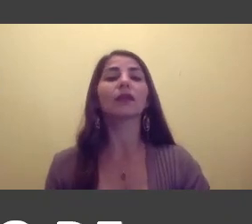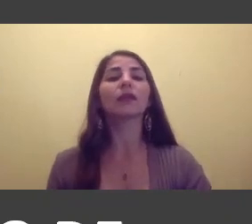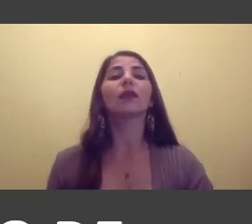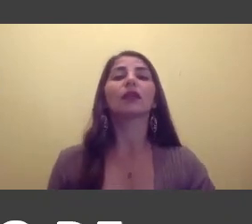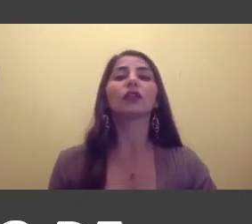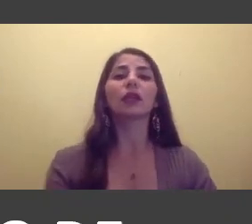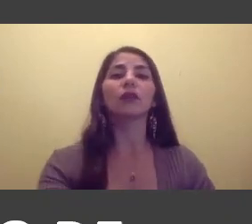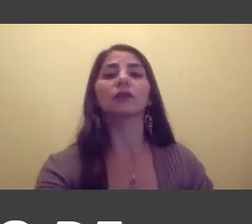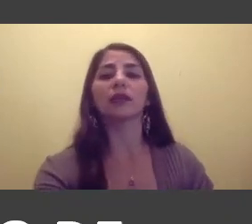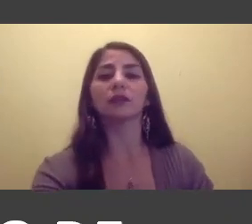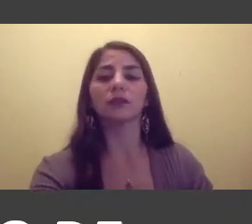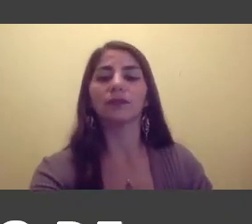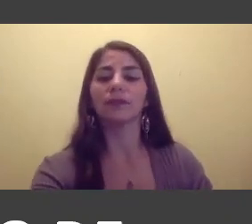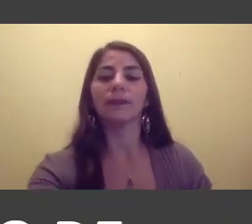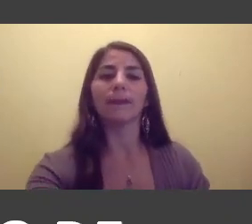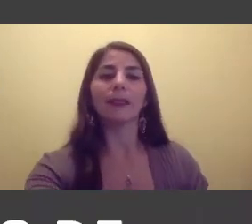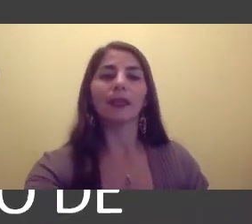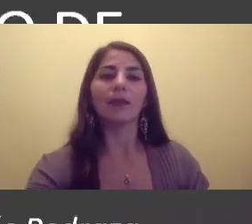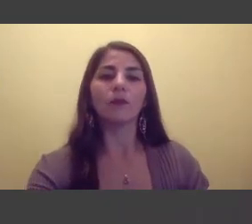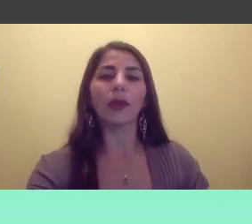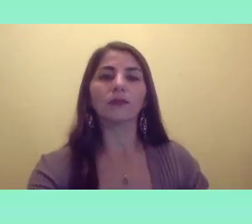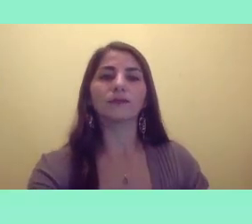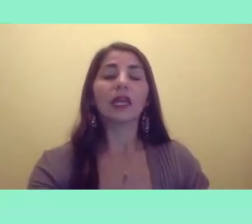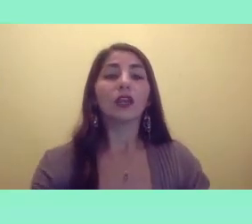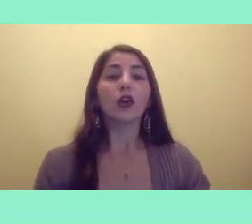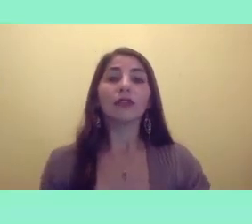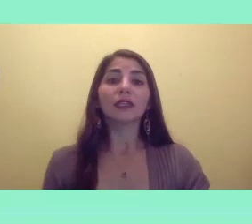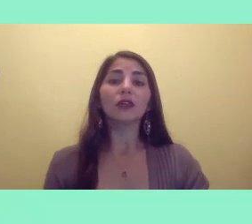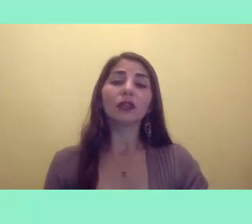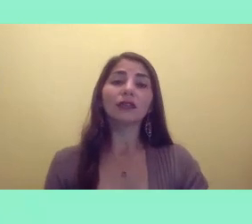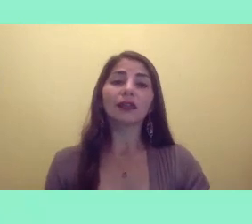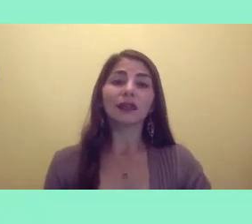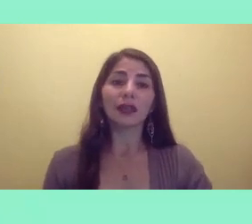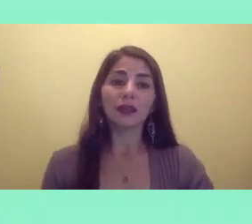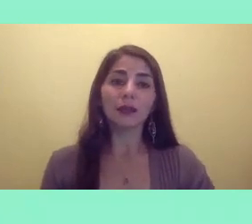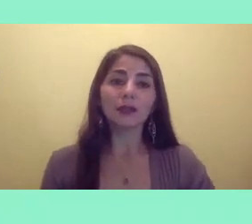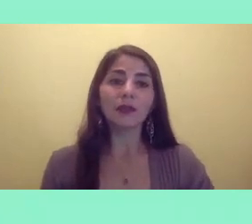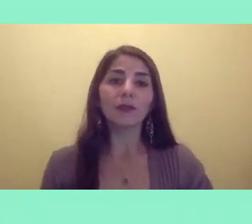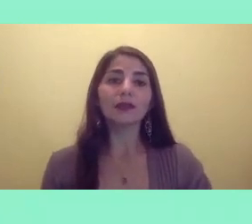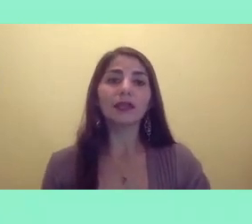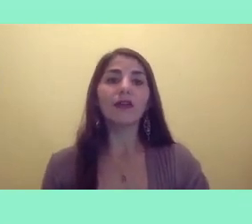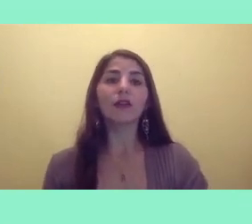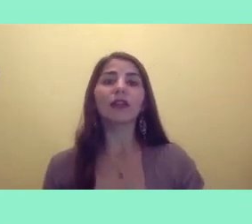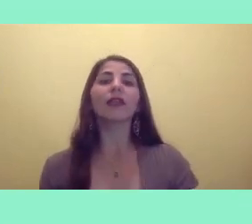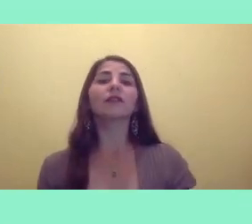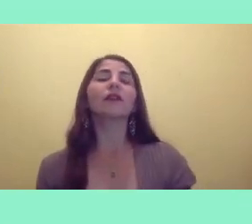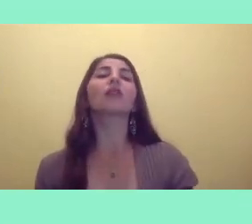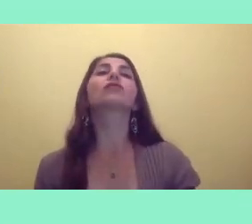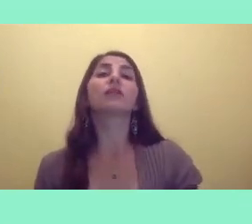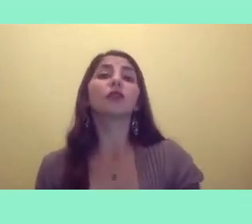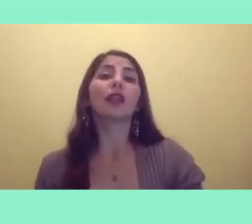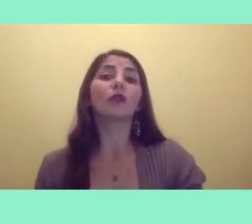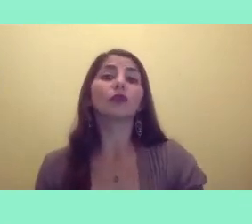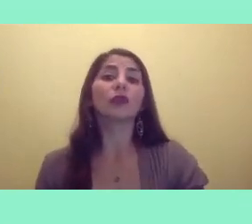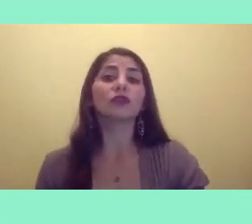me escriben y yo les contesto. Bueno, los objetivos de este taller es principalmente abordar e